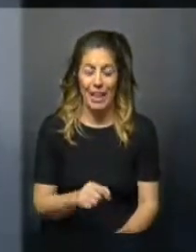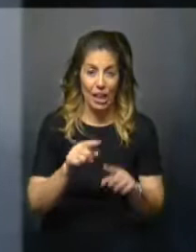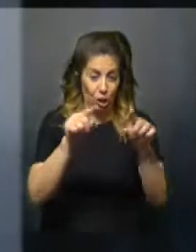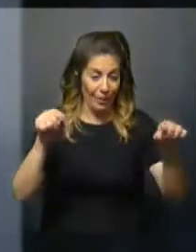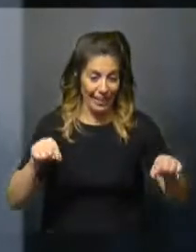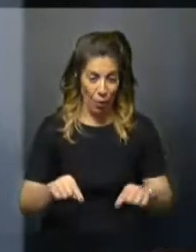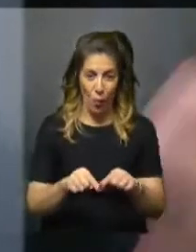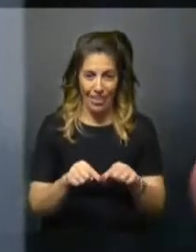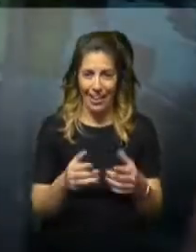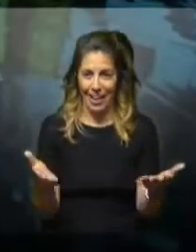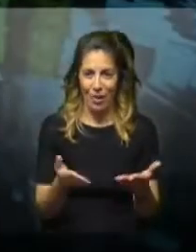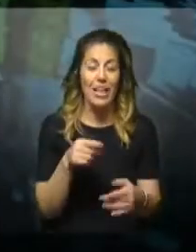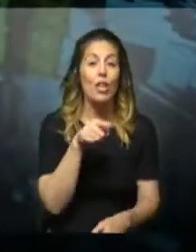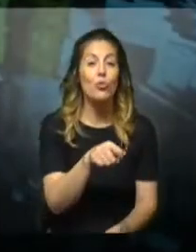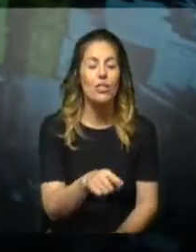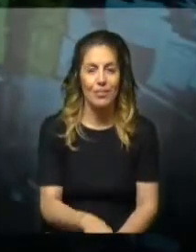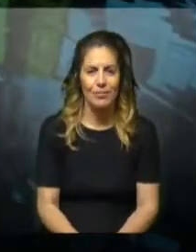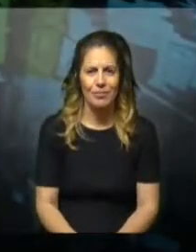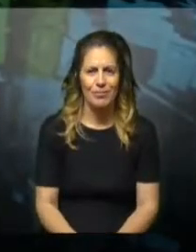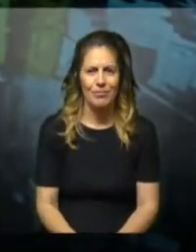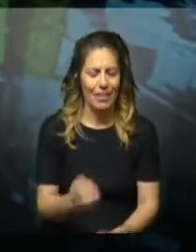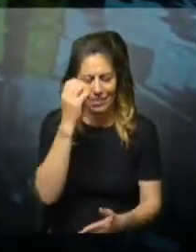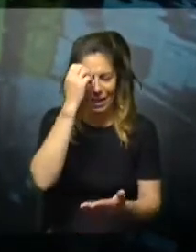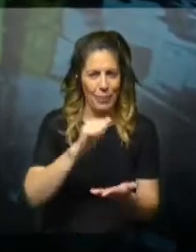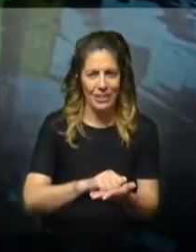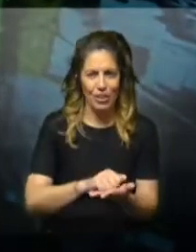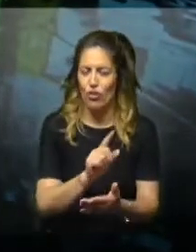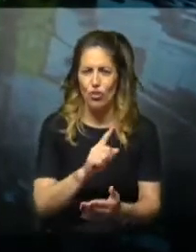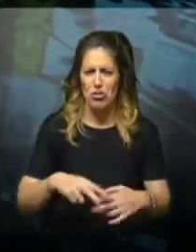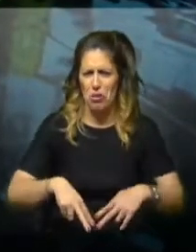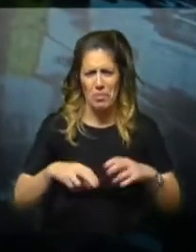bueno y la tuya que te has arrepentido